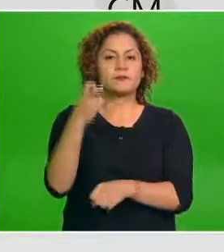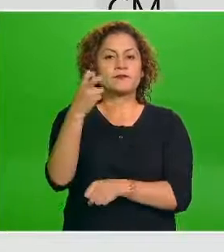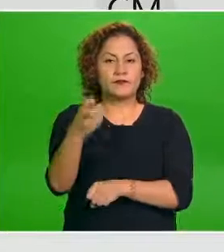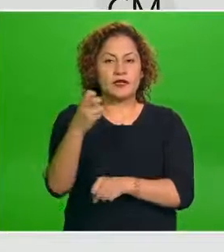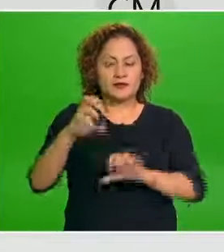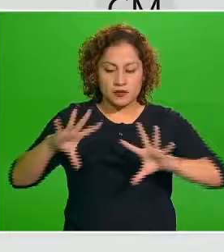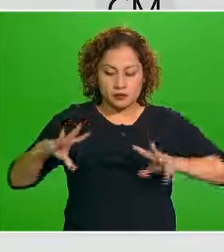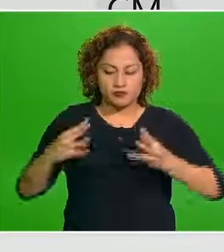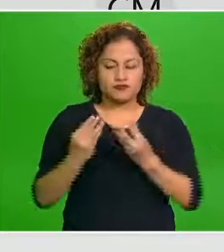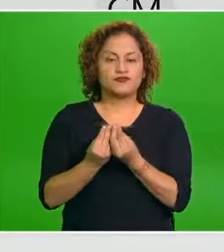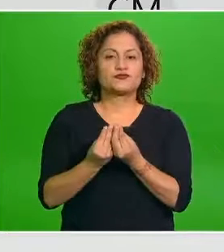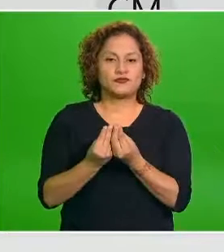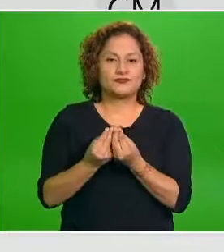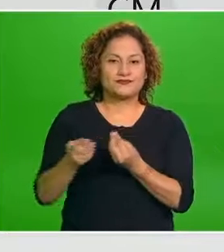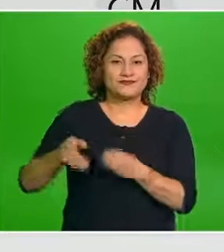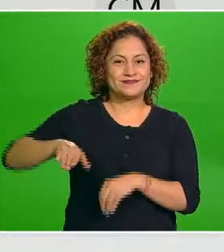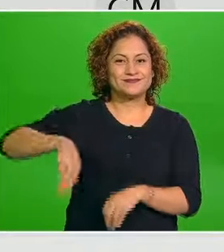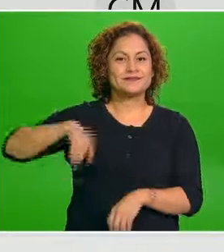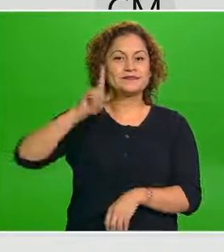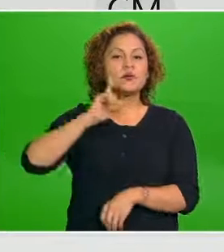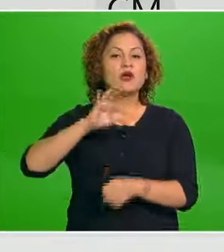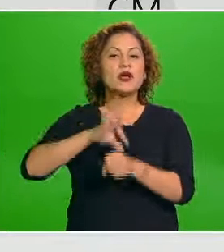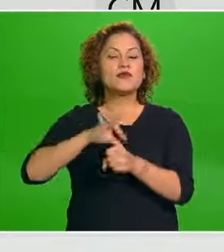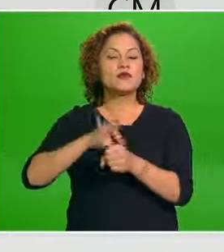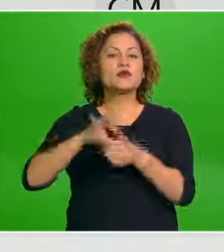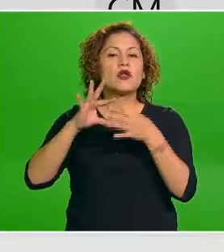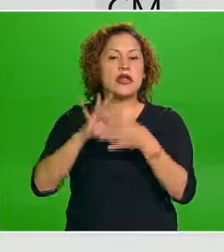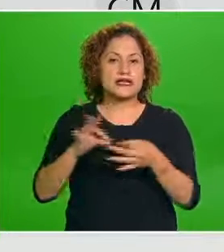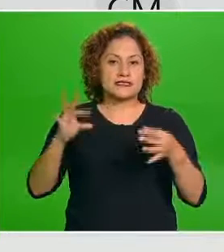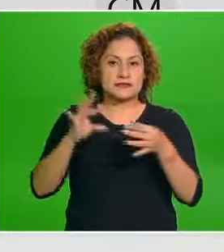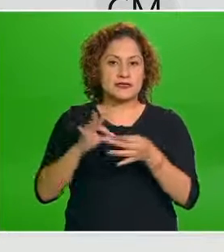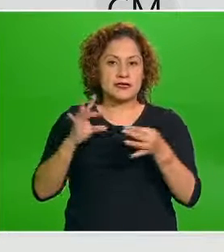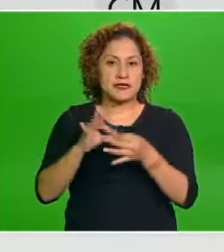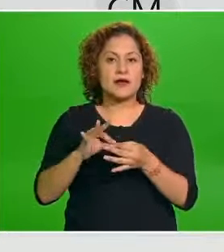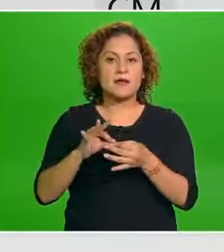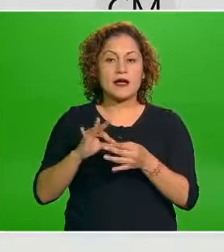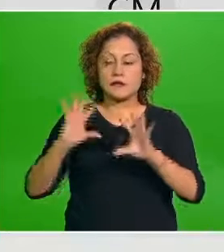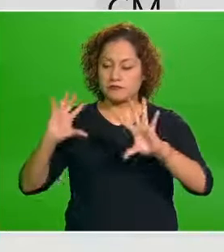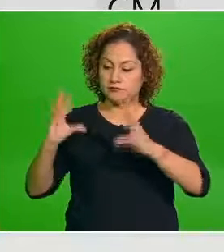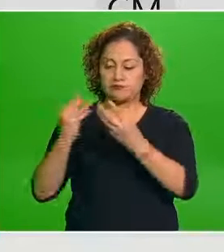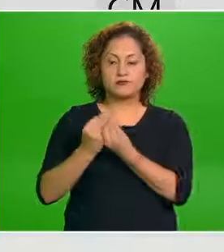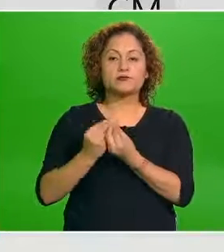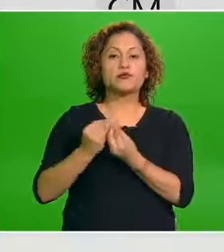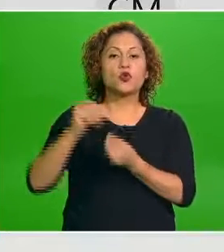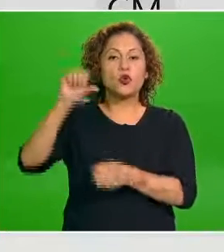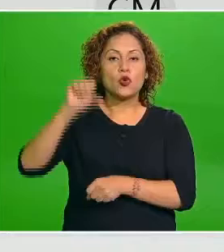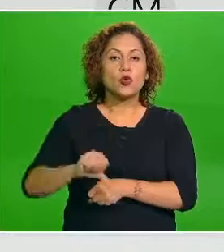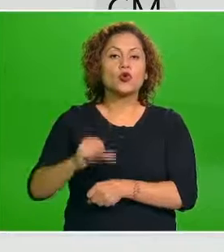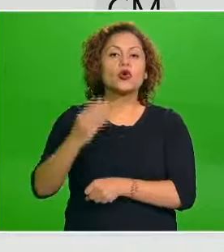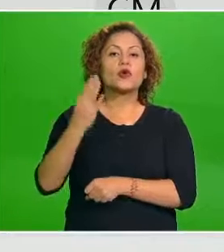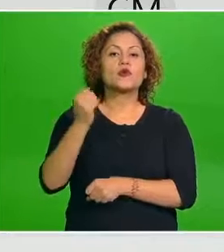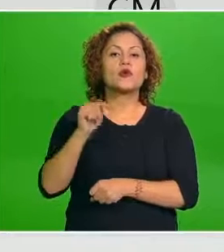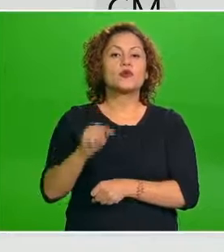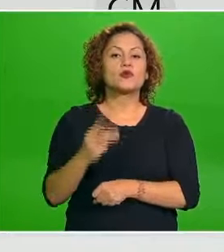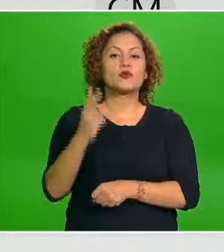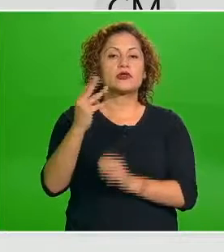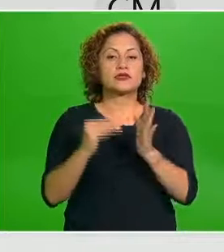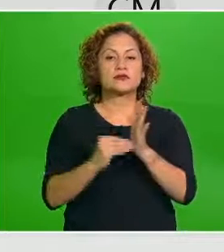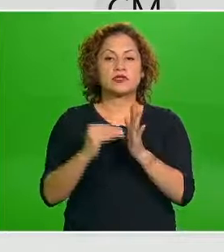que comentaba la doctora Gabriela Lucamendi al principio, que para el día de hoy ya eran más de 9.3 millones de